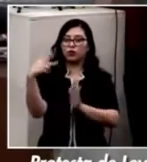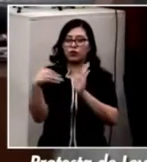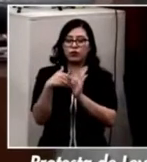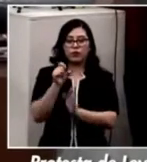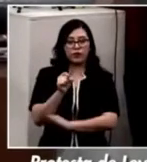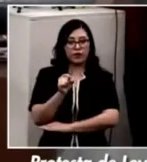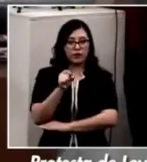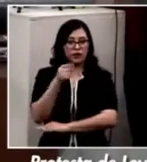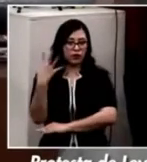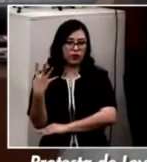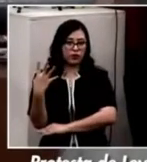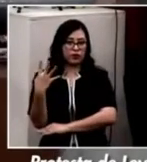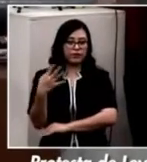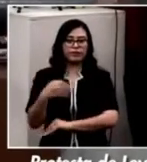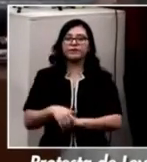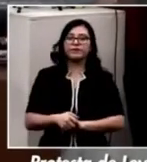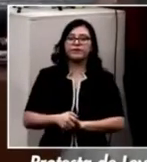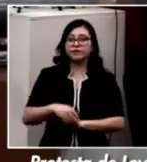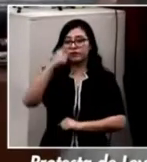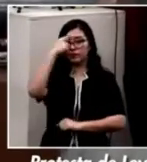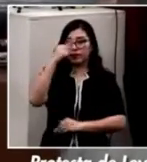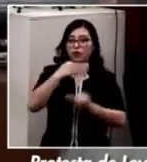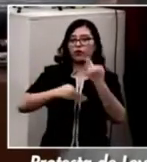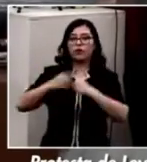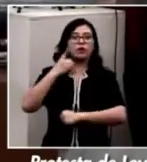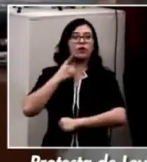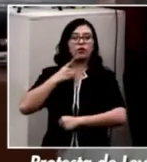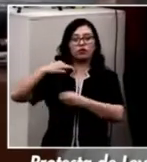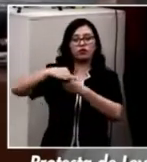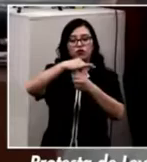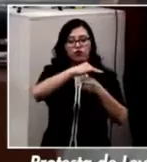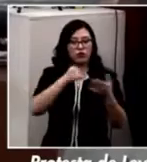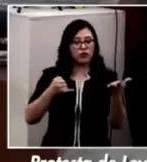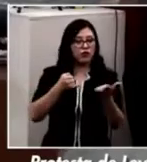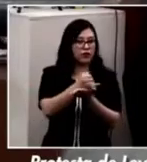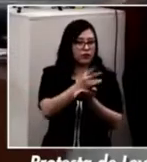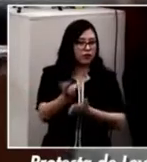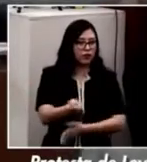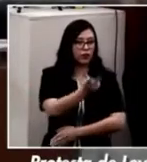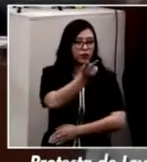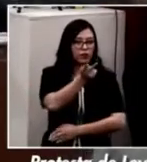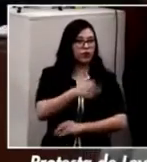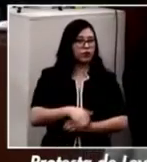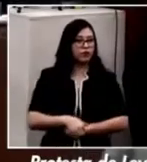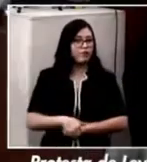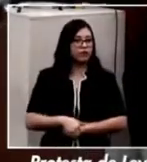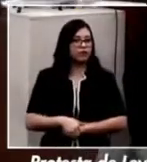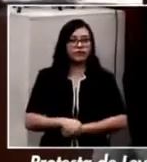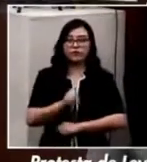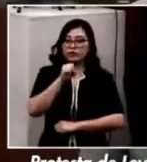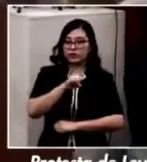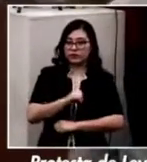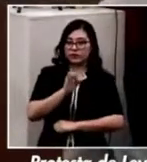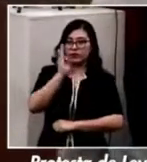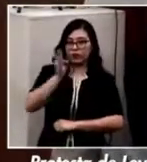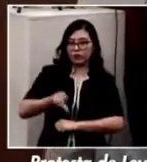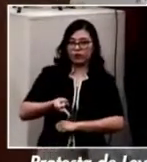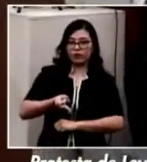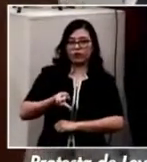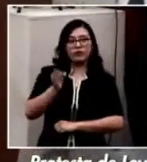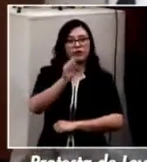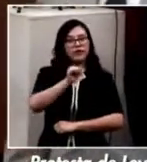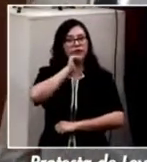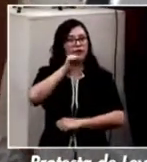está atento a la evolución de los mismos. En esta dinámica, señor fiscal, se le va a decir a la ciudadanía con hechos